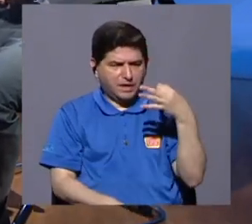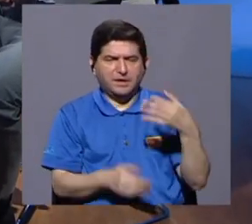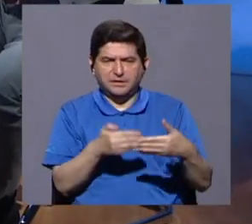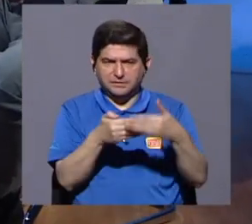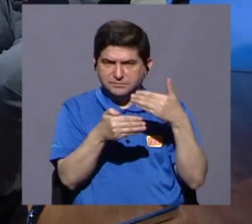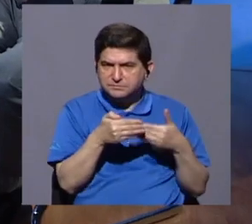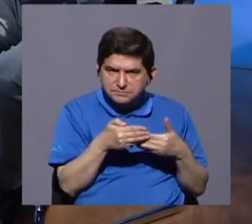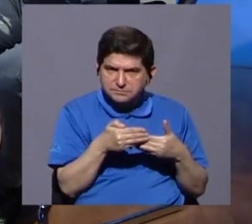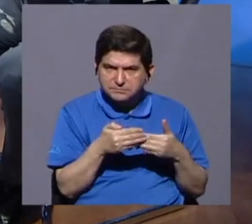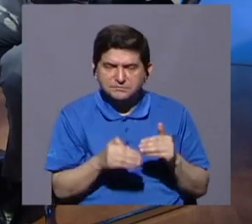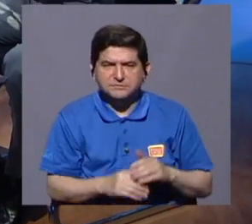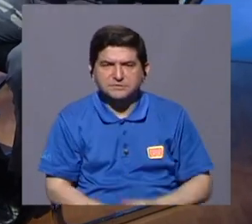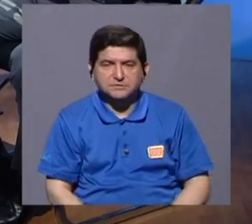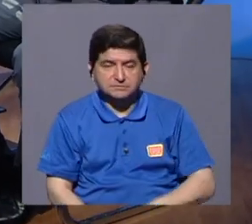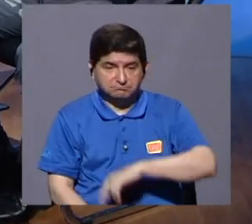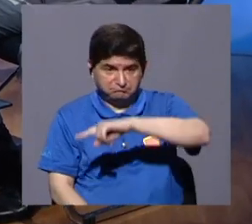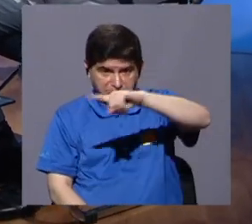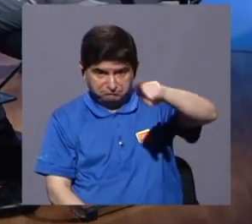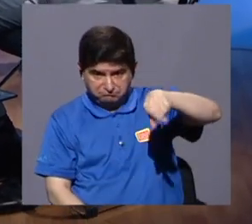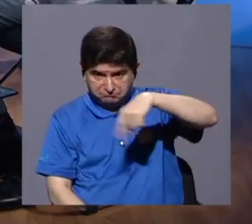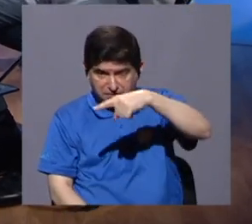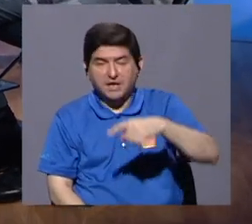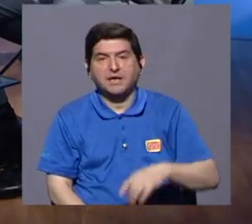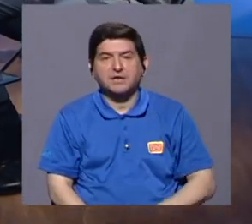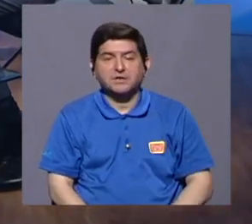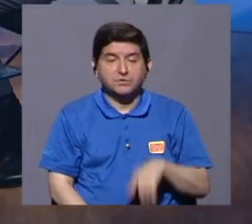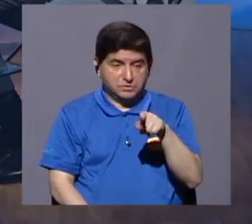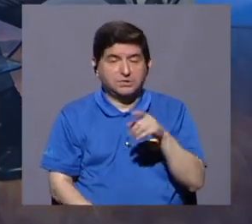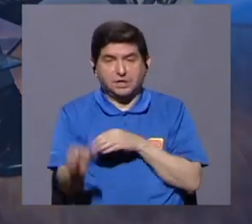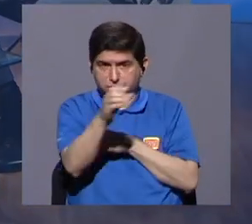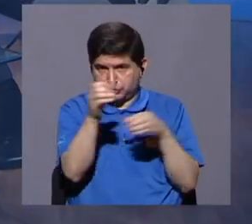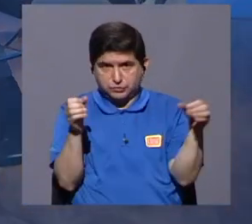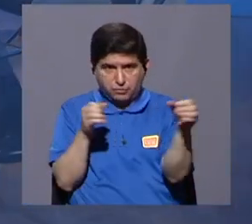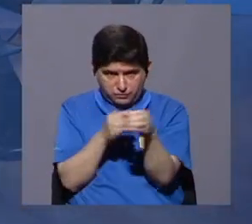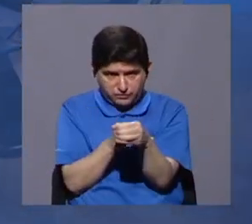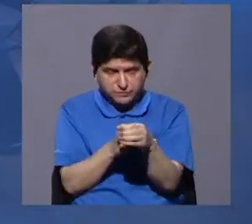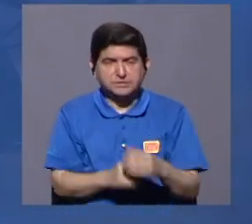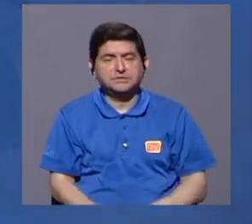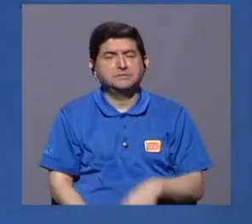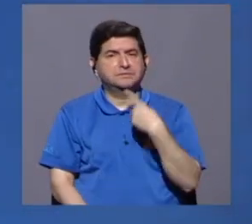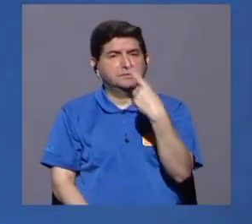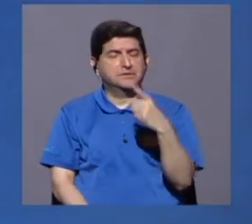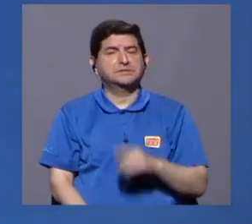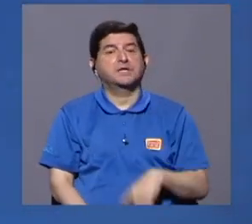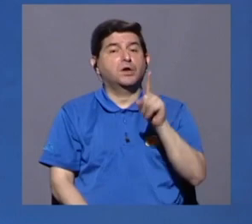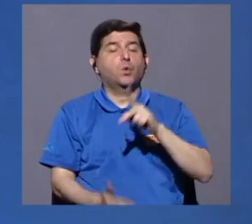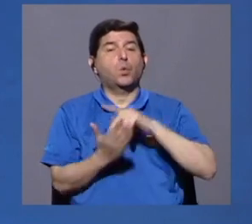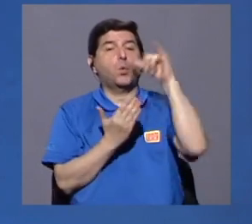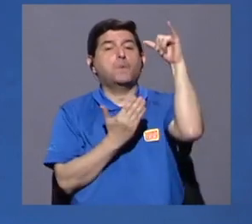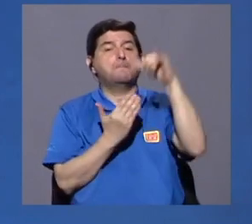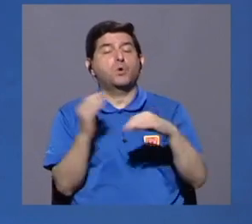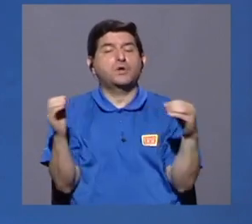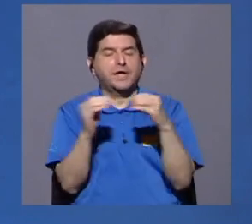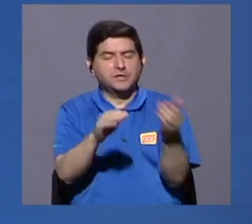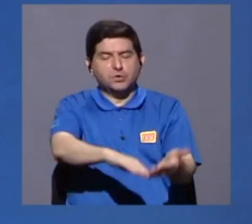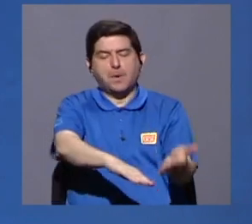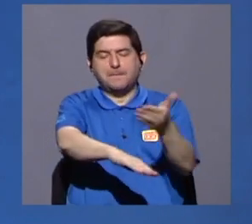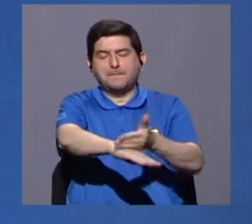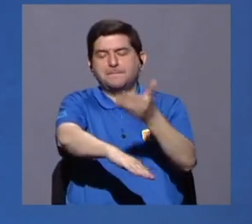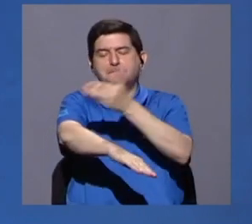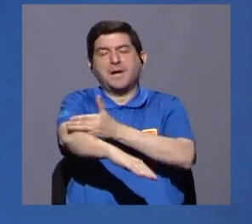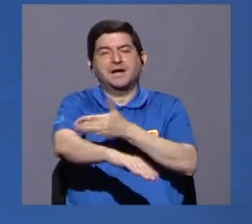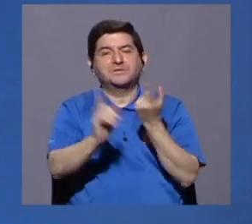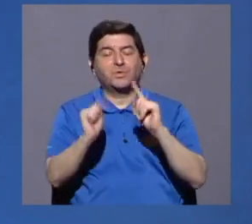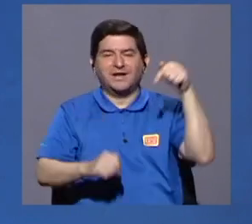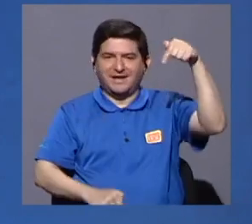este ellos los de esta agencia pues anunciaron que uno de los proyectos que más avance había tenido ha sido